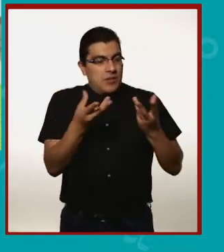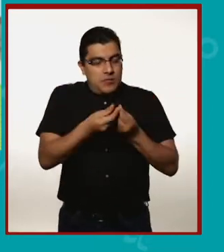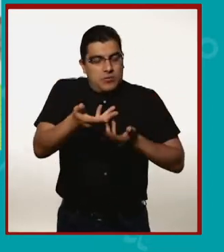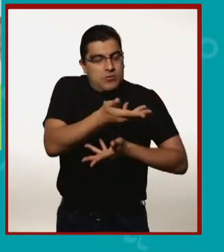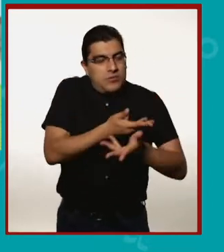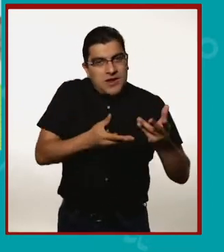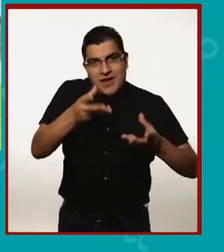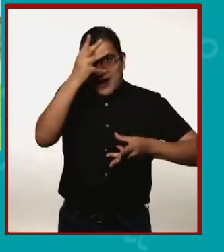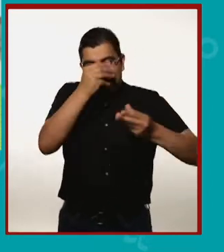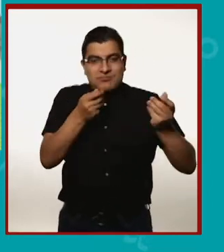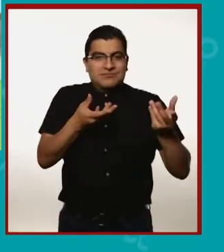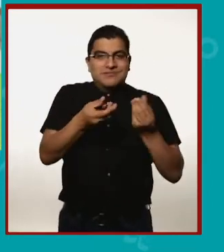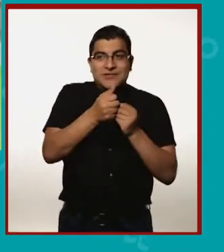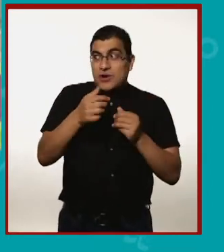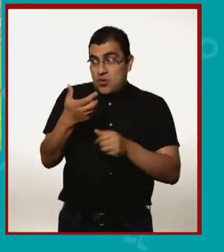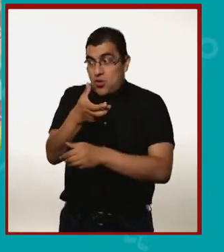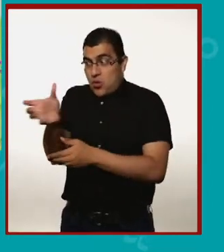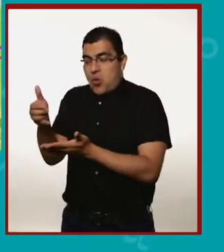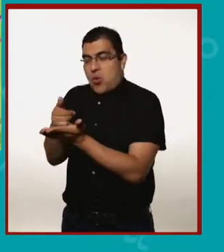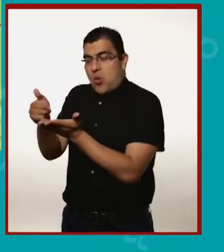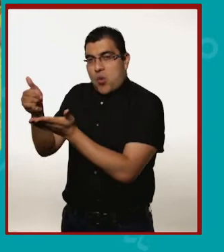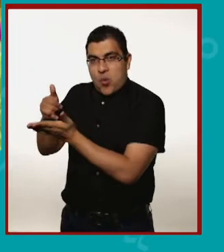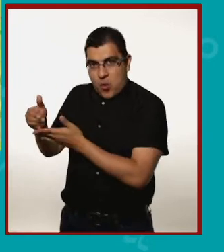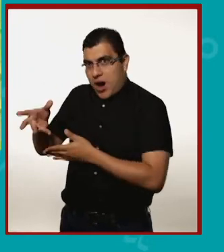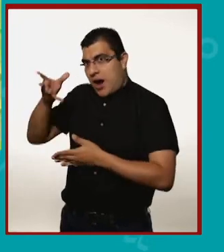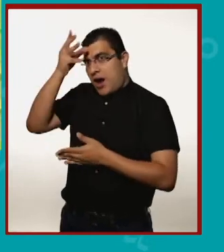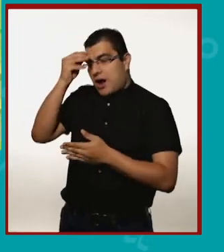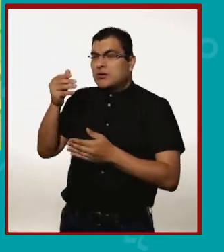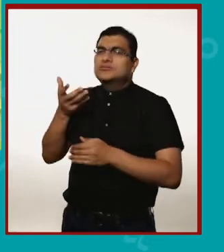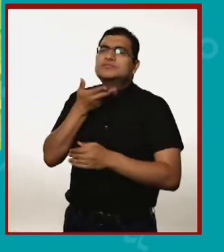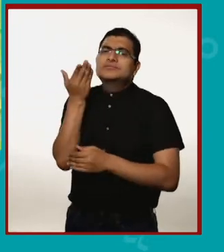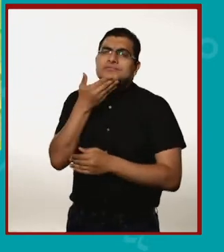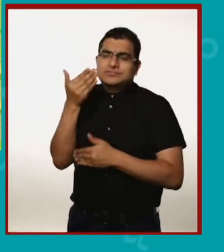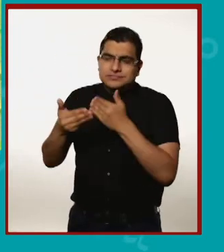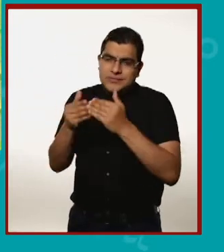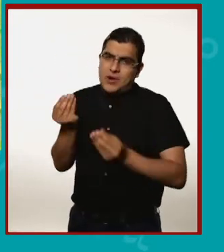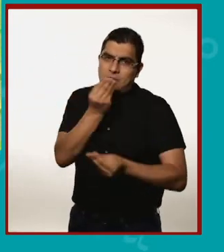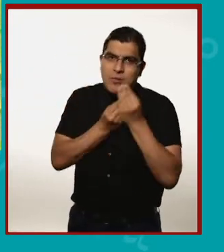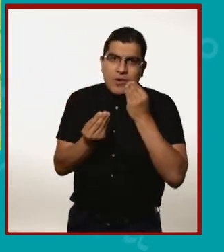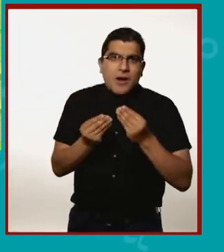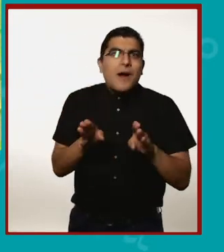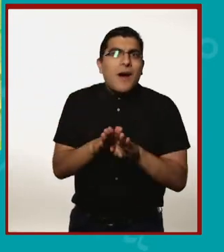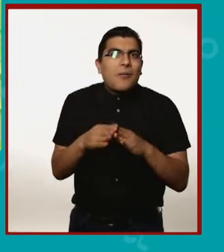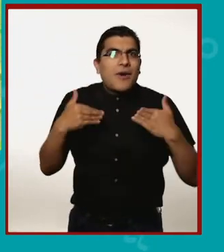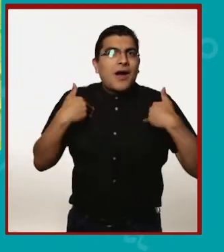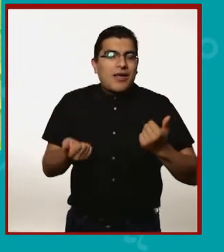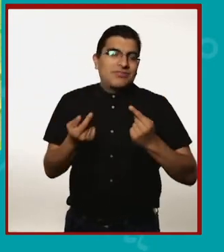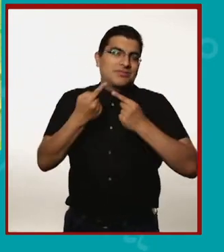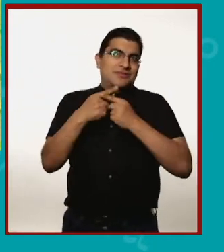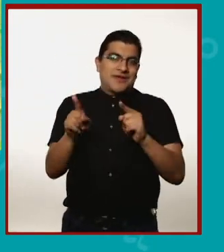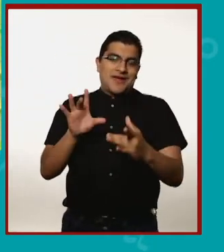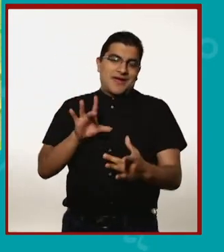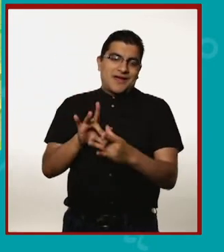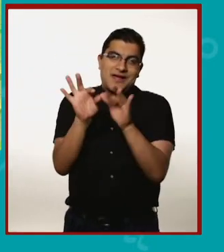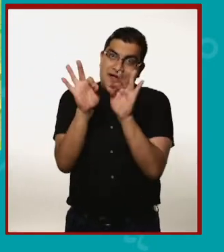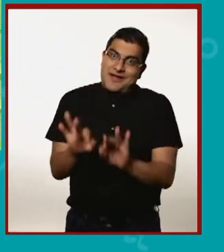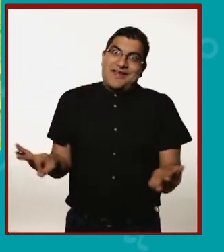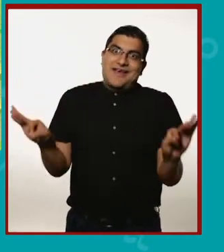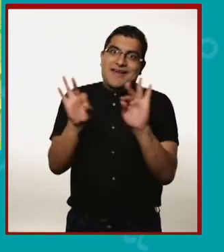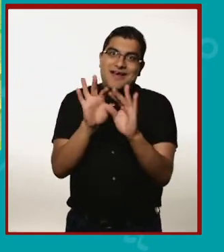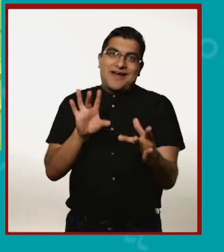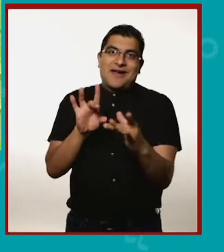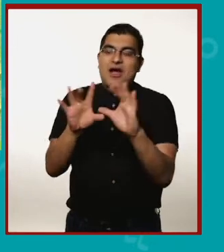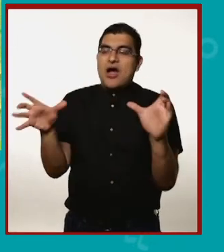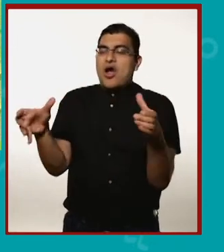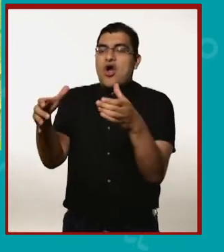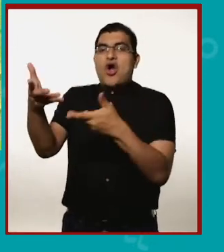esta manera, la agricultura, los rituales y la alimentación, por ejemplo, se comprenden de manera más